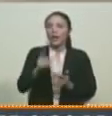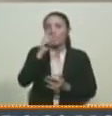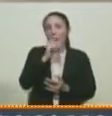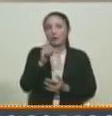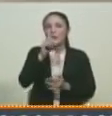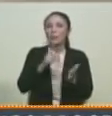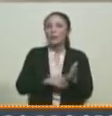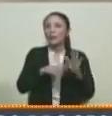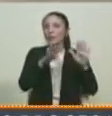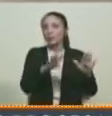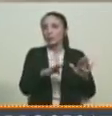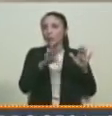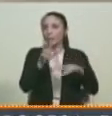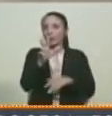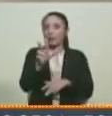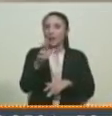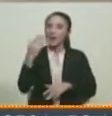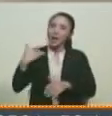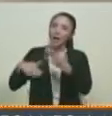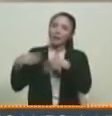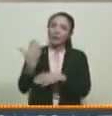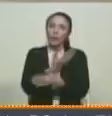el presidente Rafael Caldera